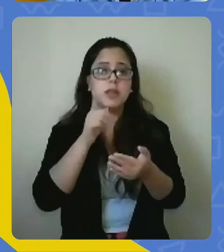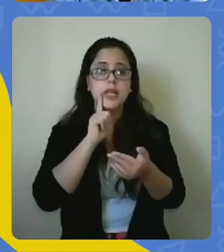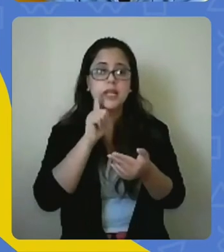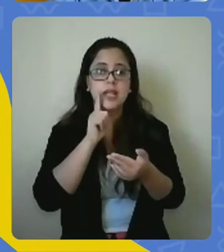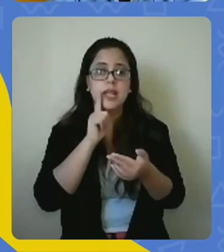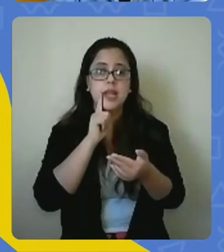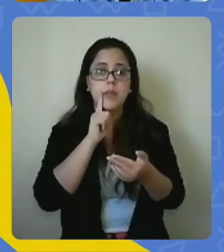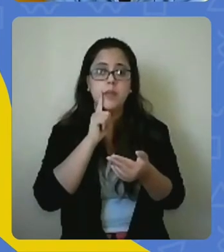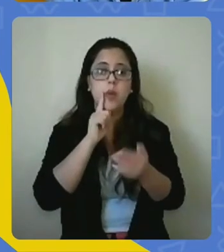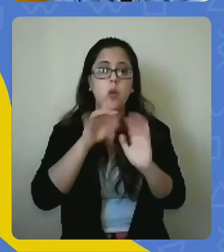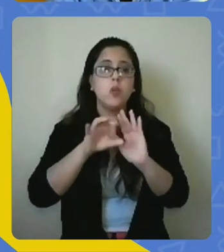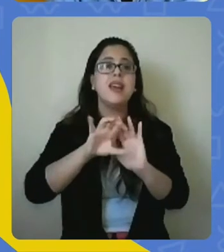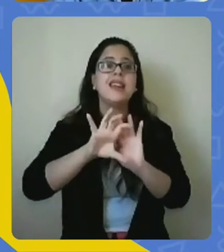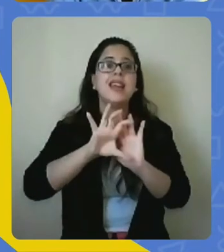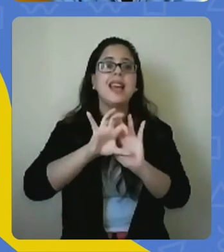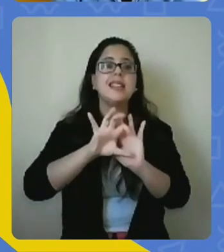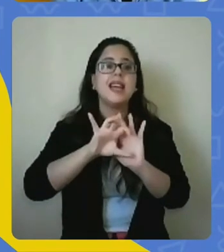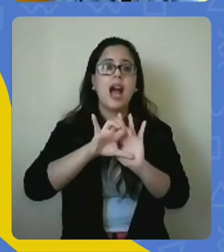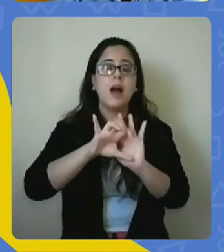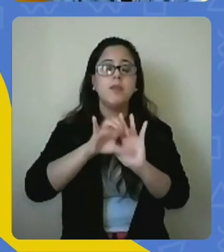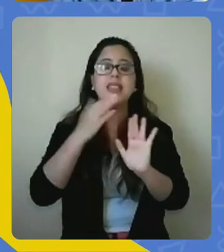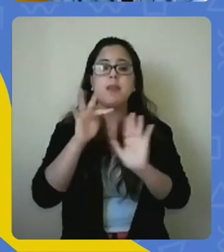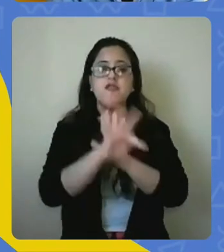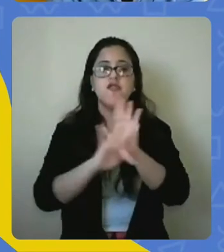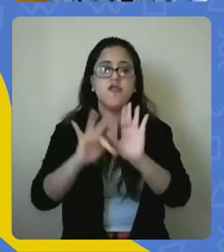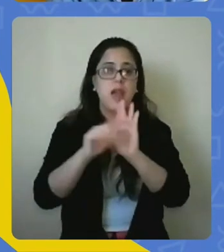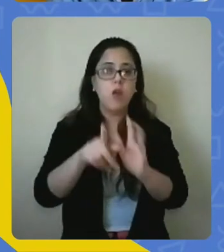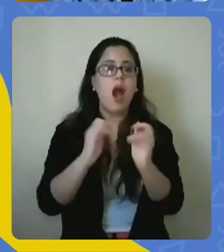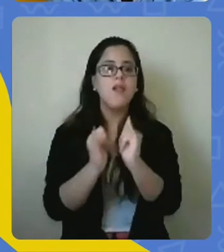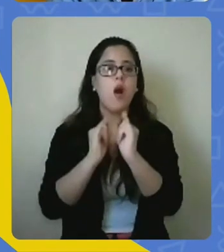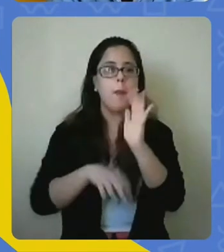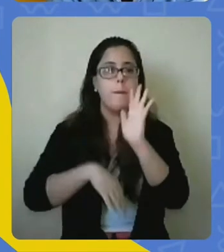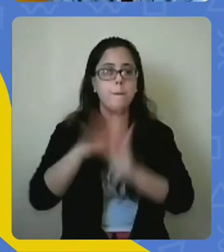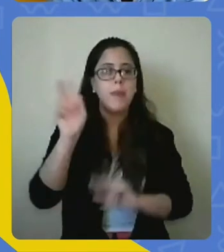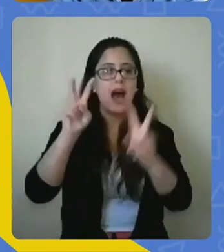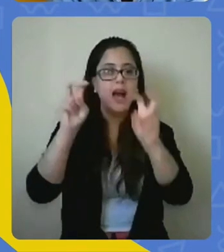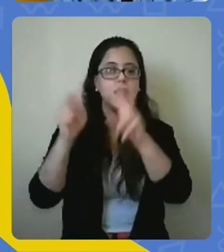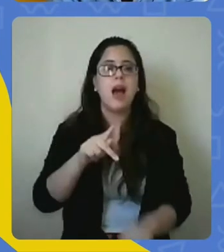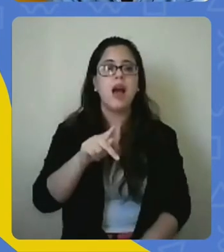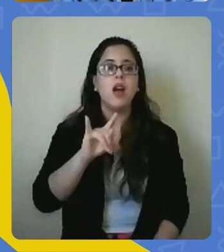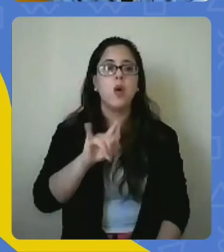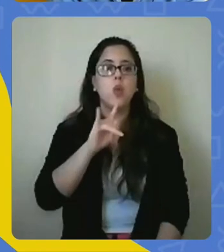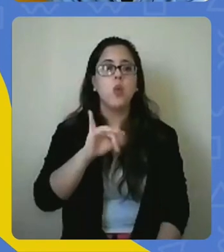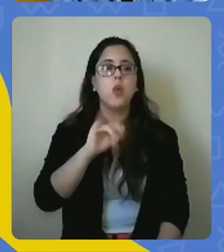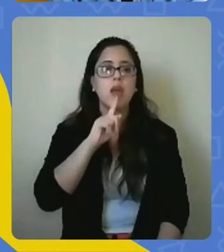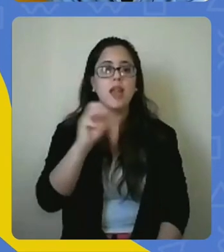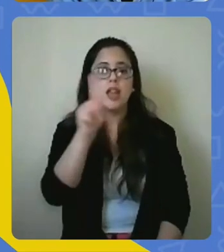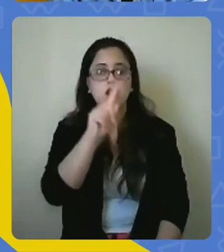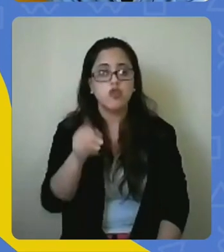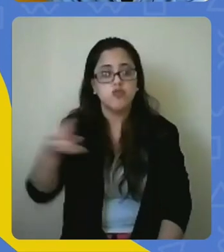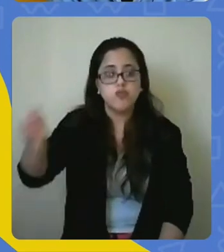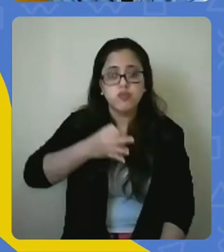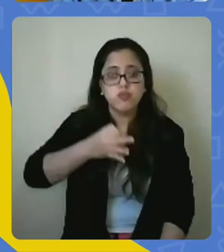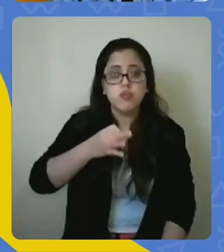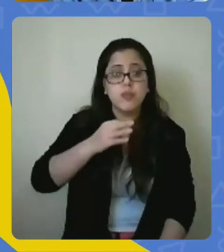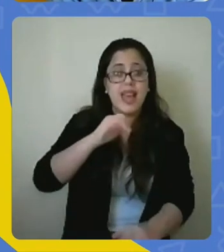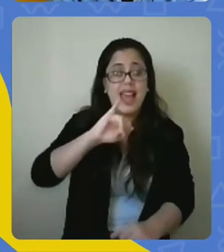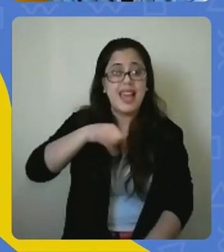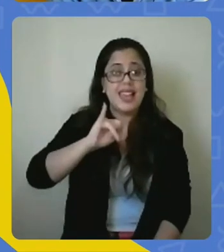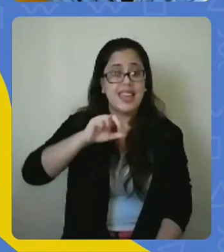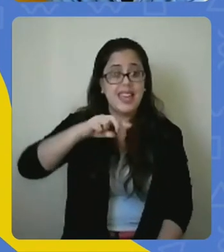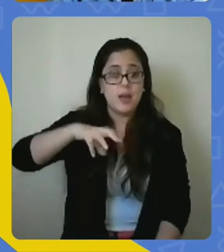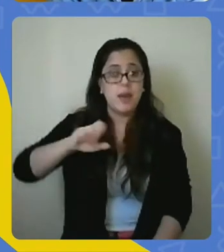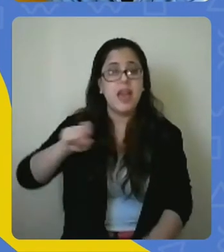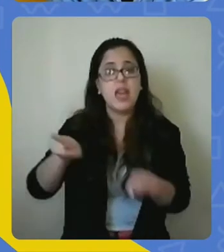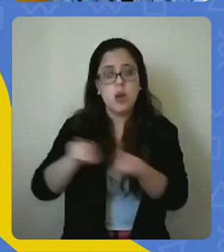Instagram y también tenemos nuestro Facebook, donde hay más información acerca de los cuquitos. Como decía Jimé, fueron creados por nosotras,